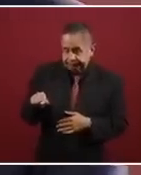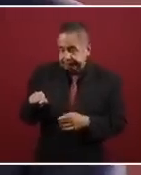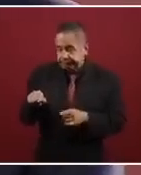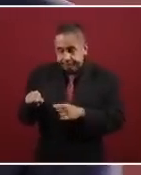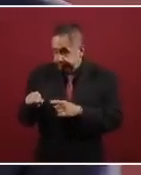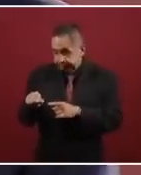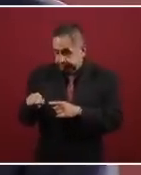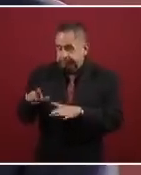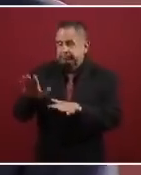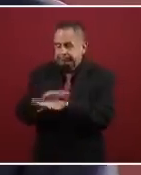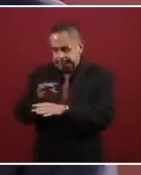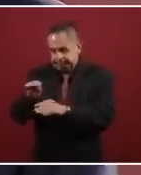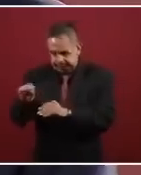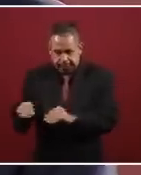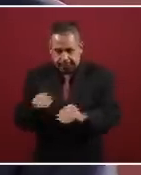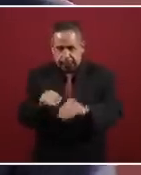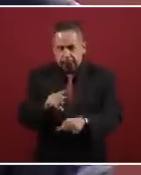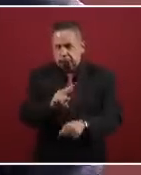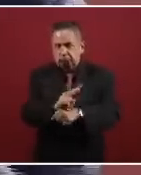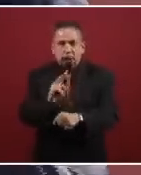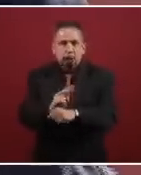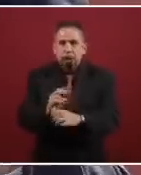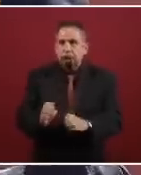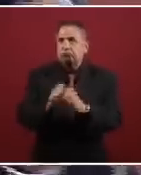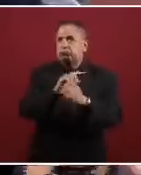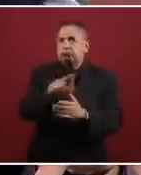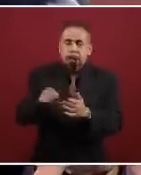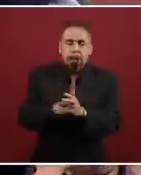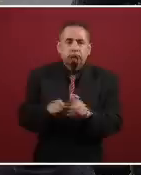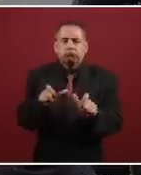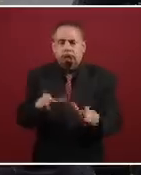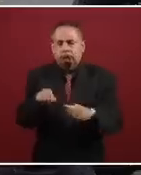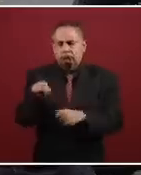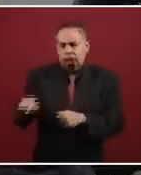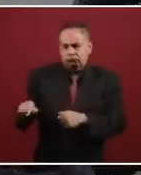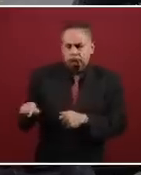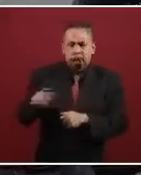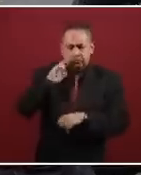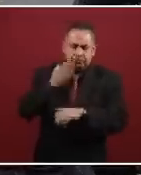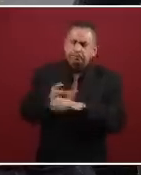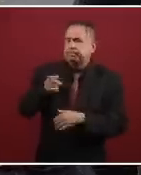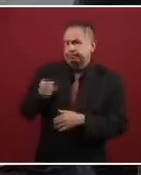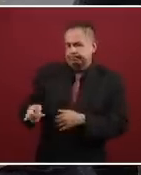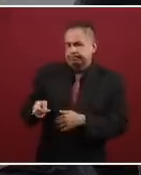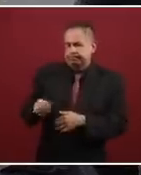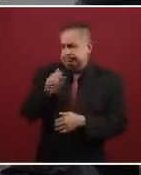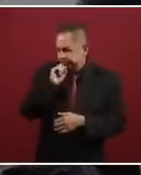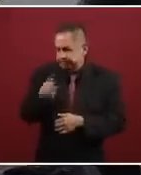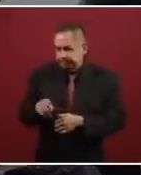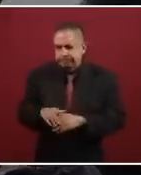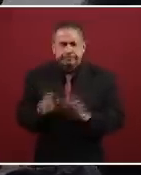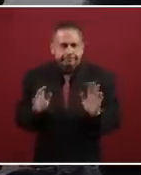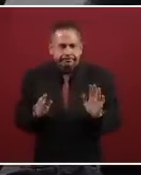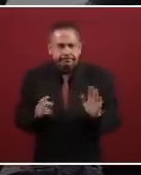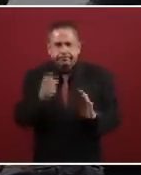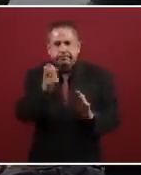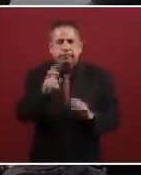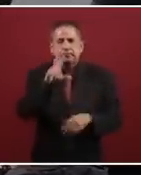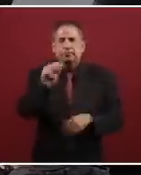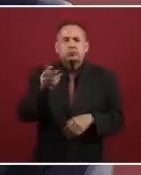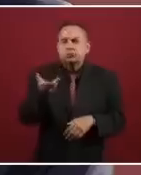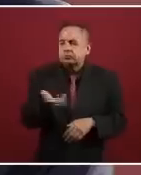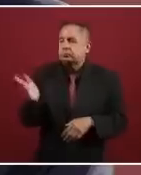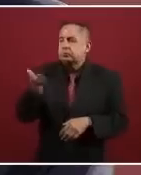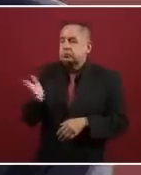hacer cargo de esta función. Por eso no se va a despedir